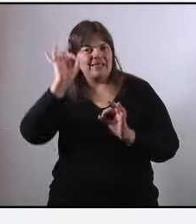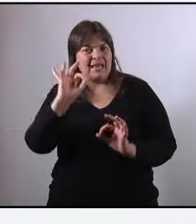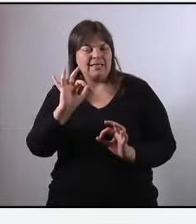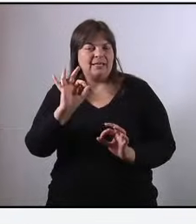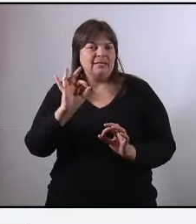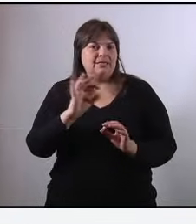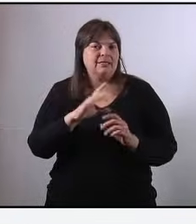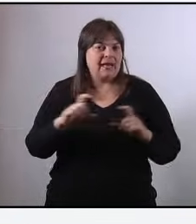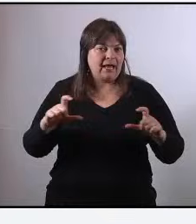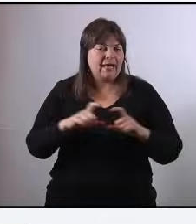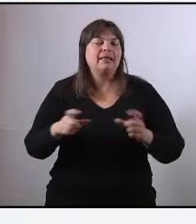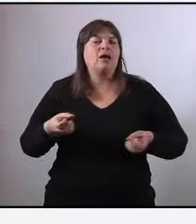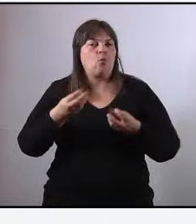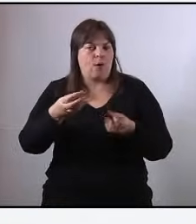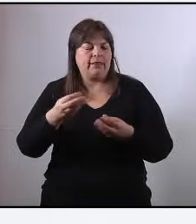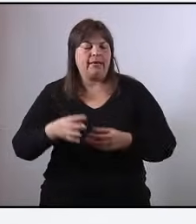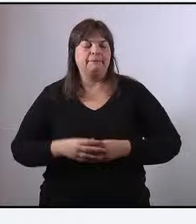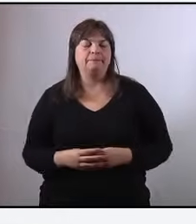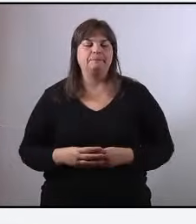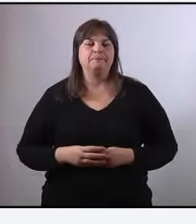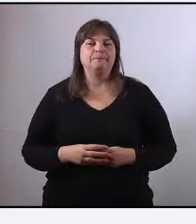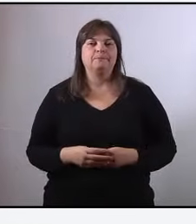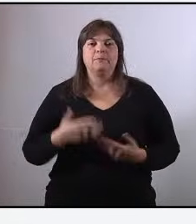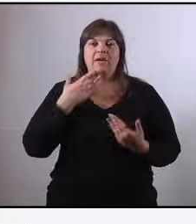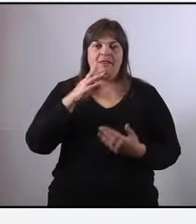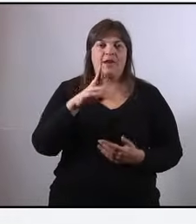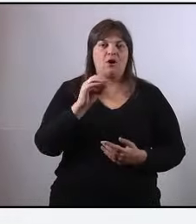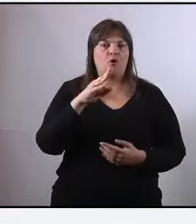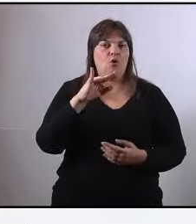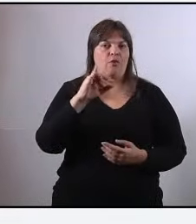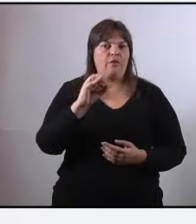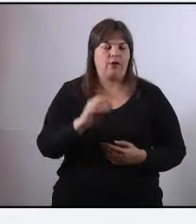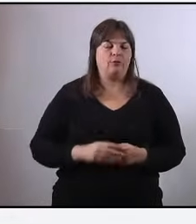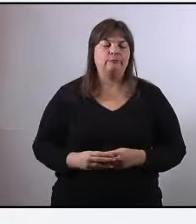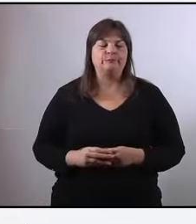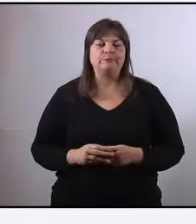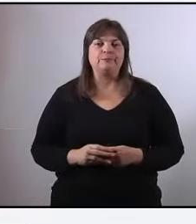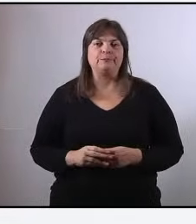de la tarjeta. Gracias, Rocío.